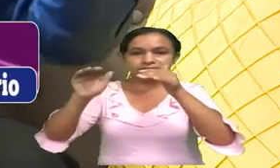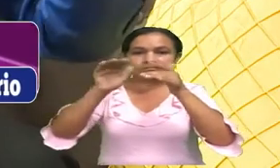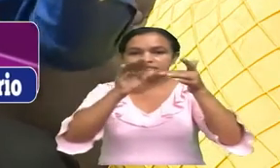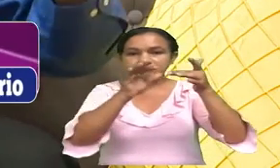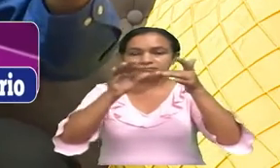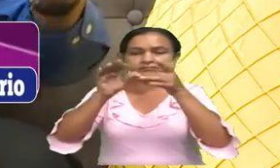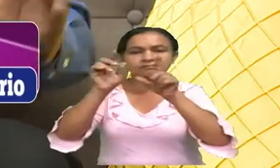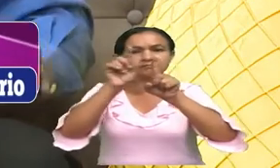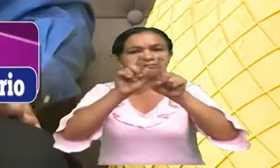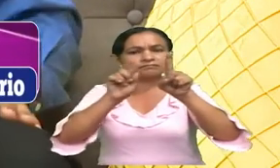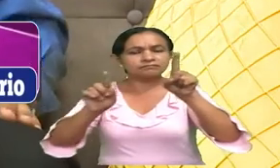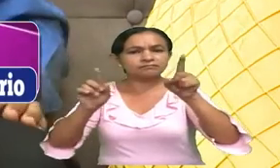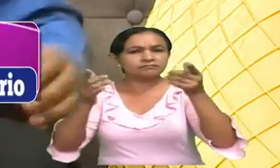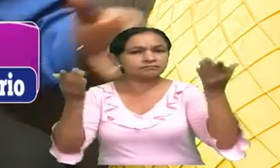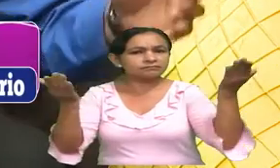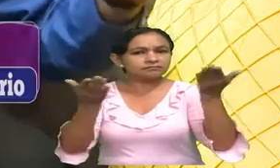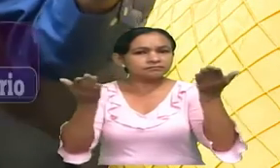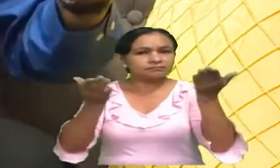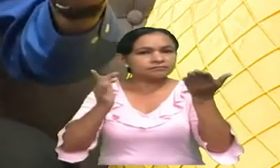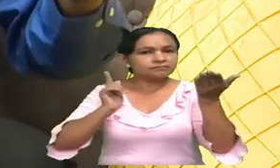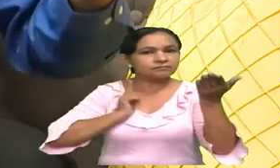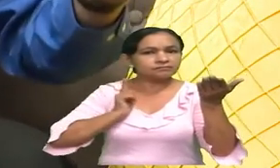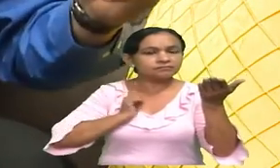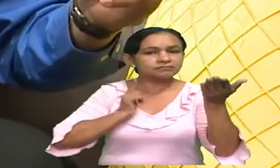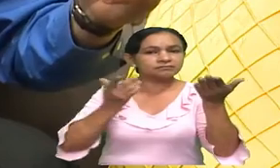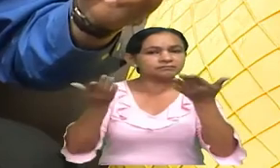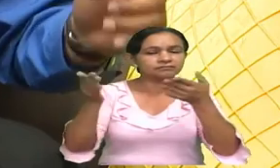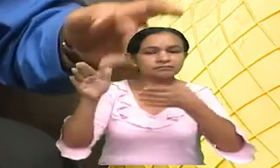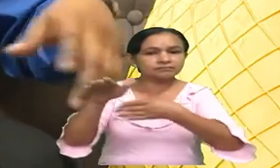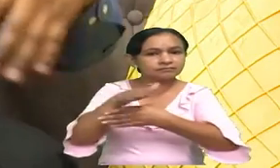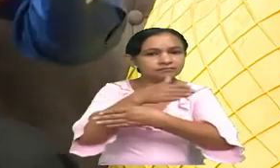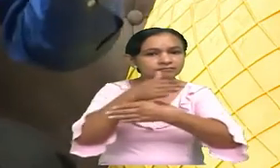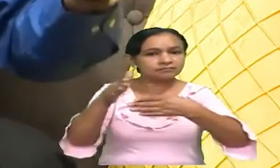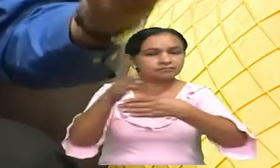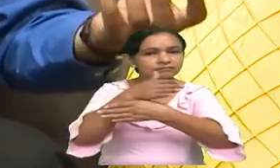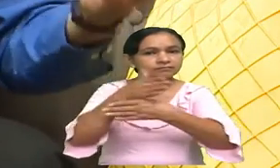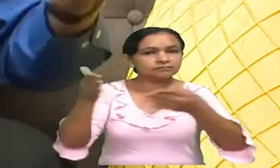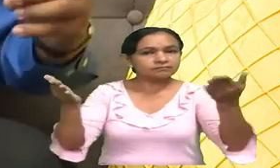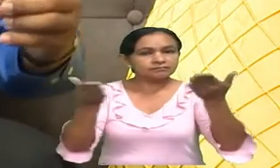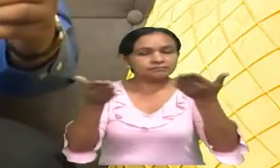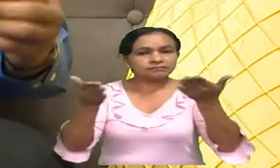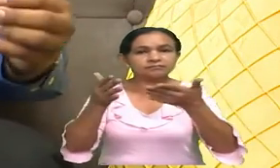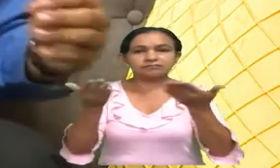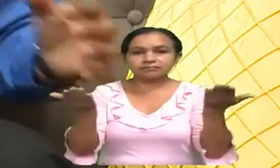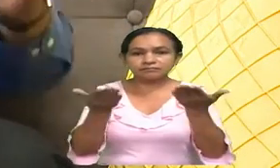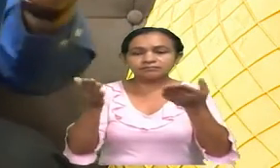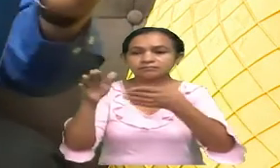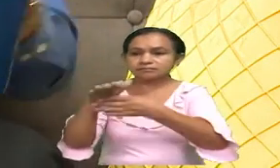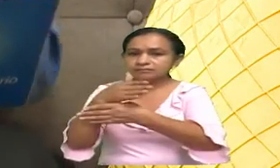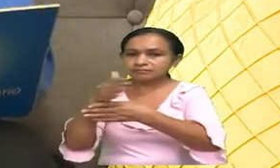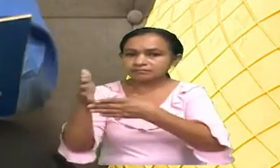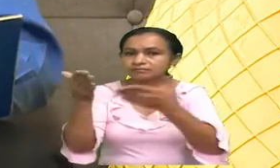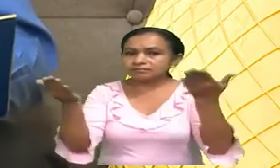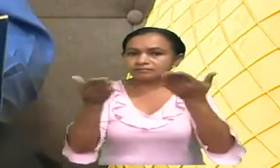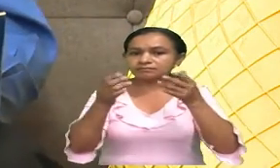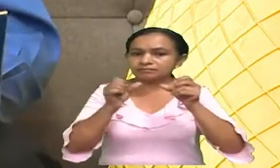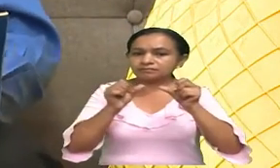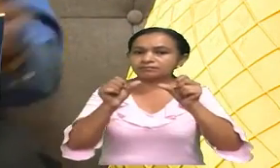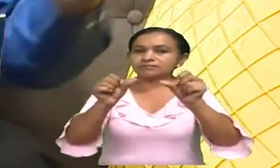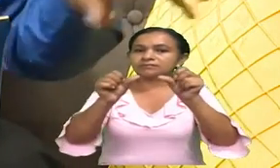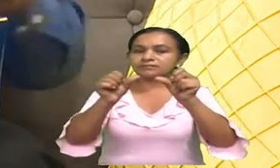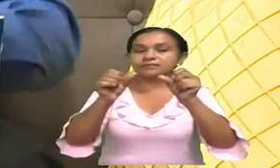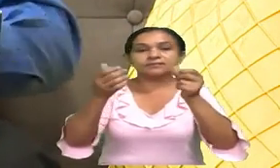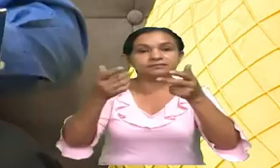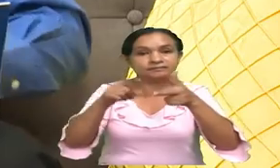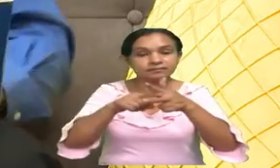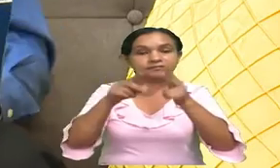estos niveles, bueno, si es una homologación diferente, es una, un currículum, un pensum diferente, ¿cómo vamos avanzando? Y a